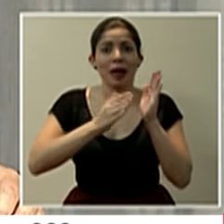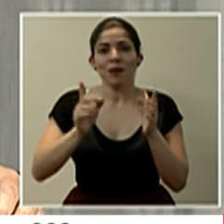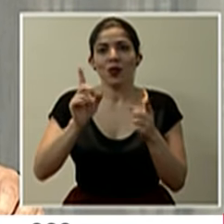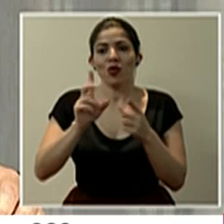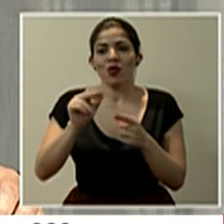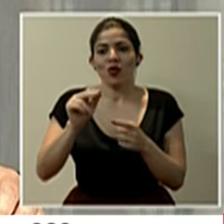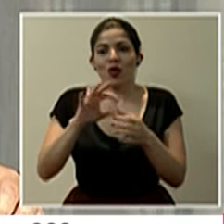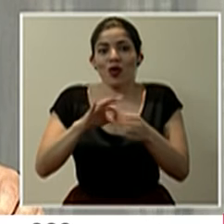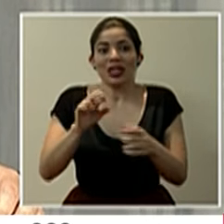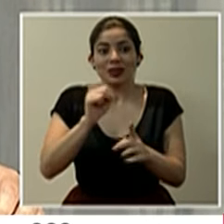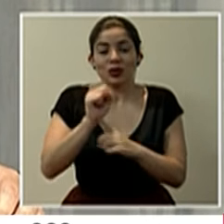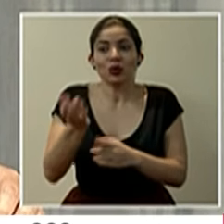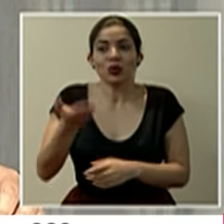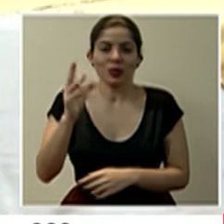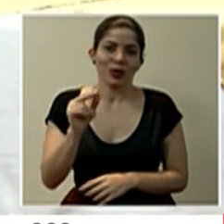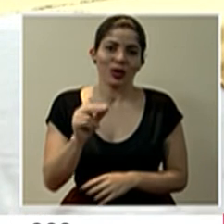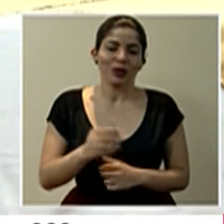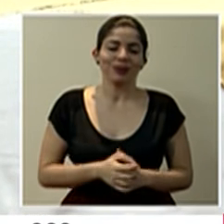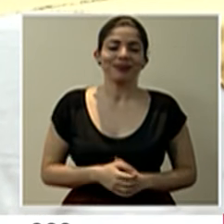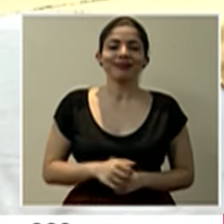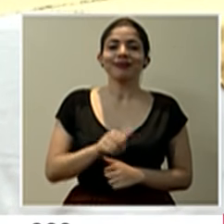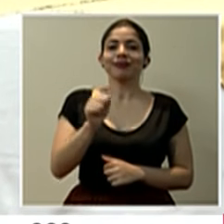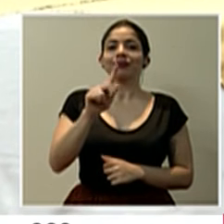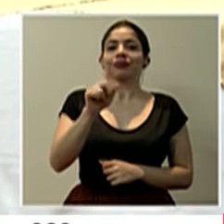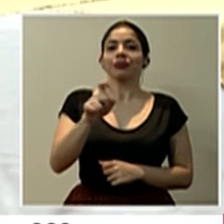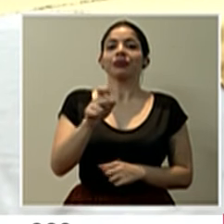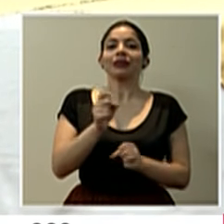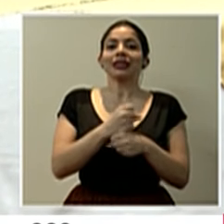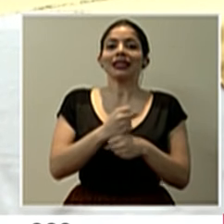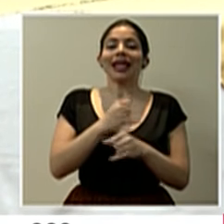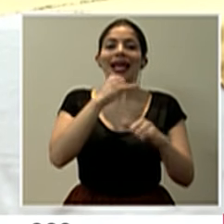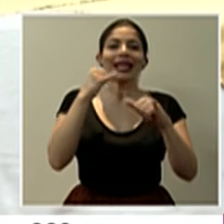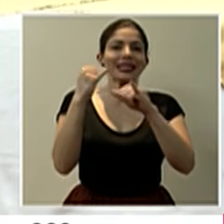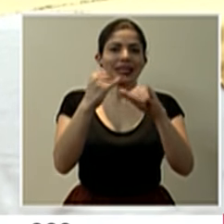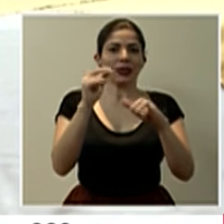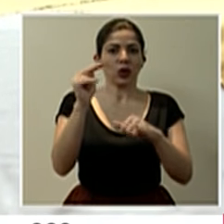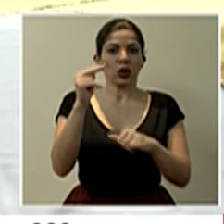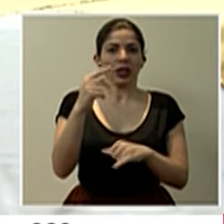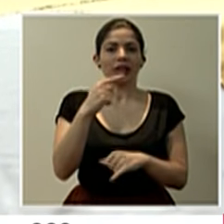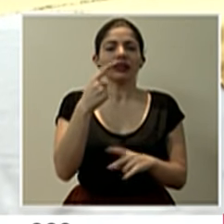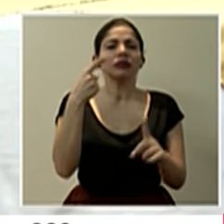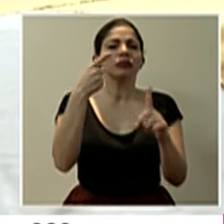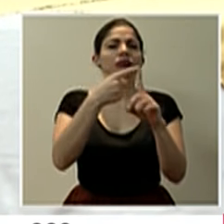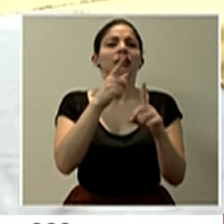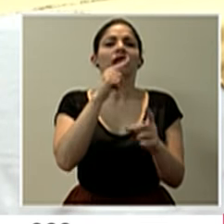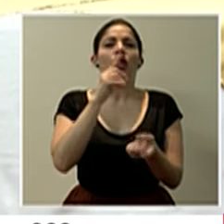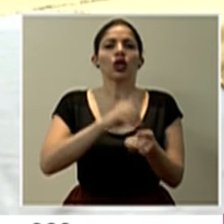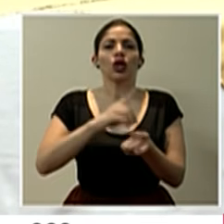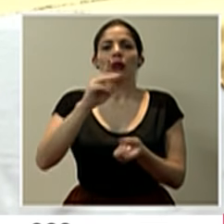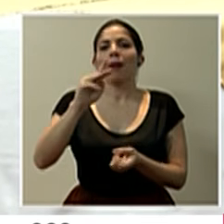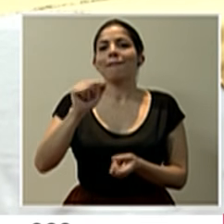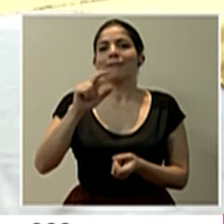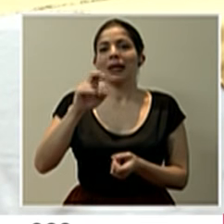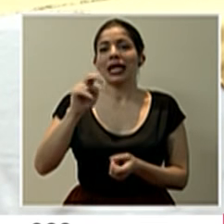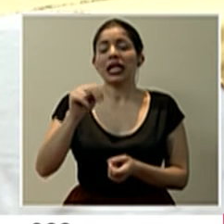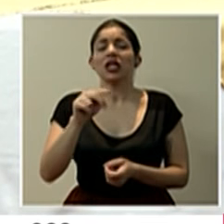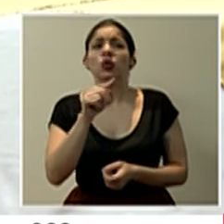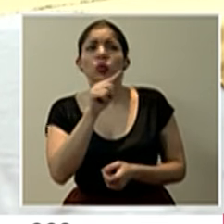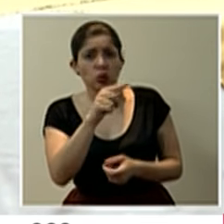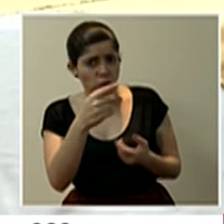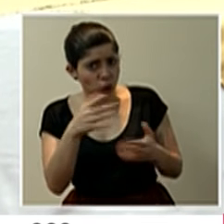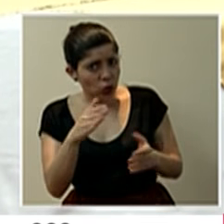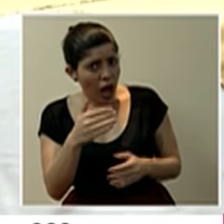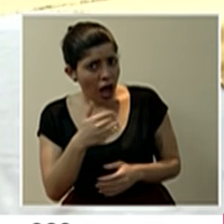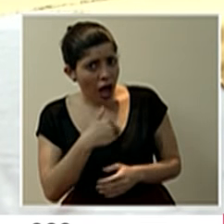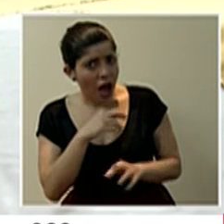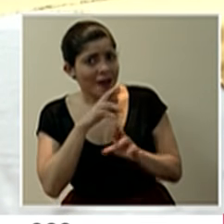necesariamente a la luz de esta situación. La siguiente consulta la realiza Extra Noticias y es dirigida al doctor Marín. ¿Ya tienen los